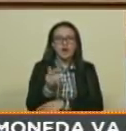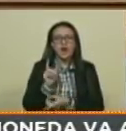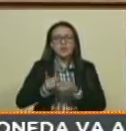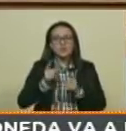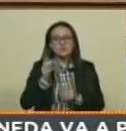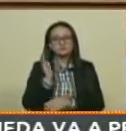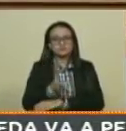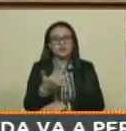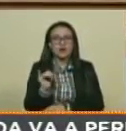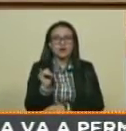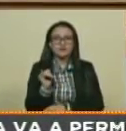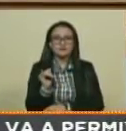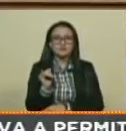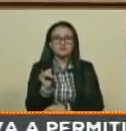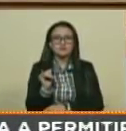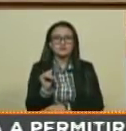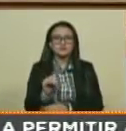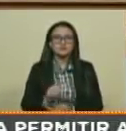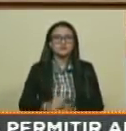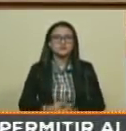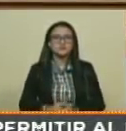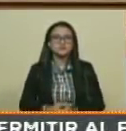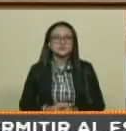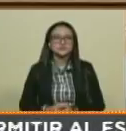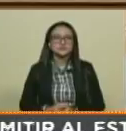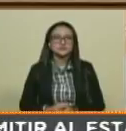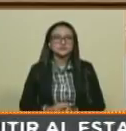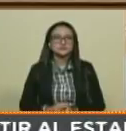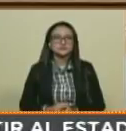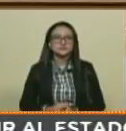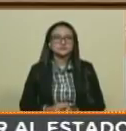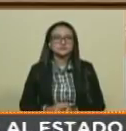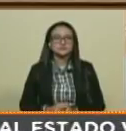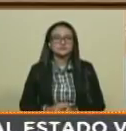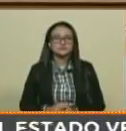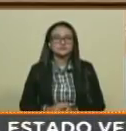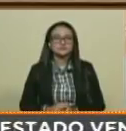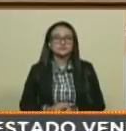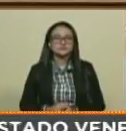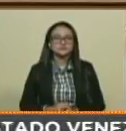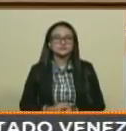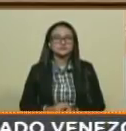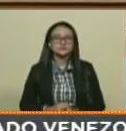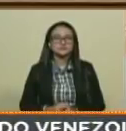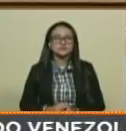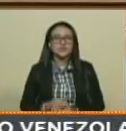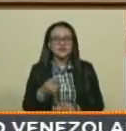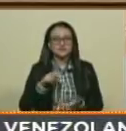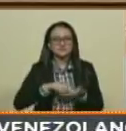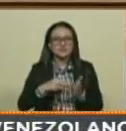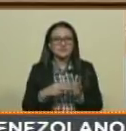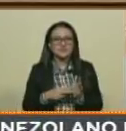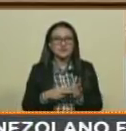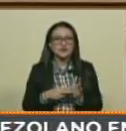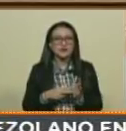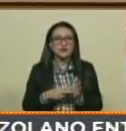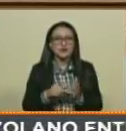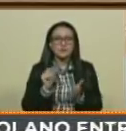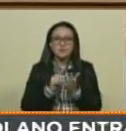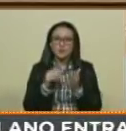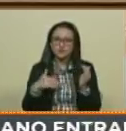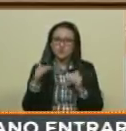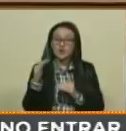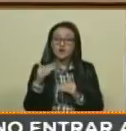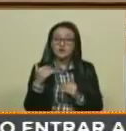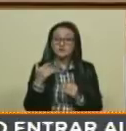acusaciones, a las incautaciones. Para nosotros es un punto ya en la parte